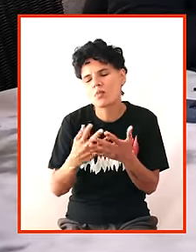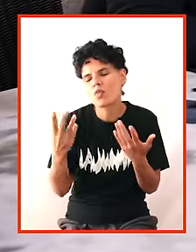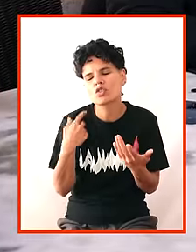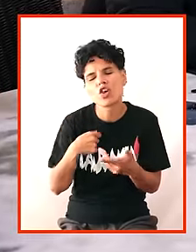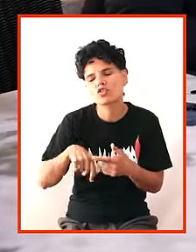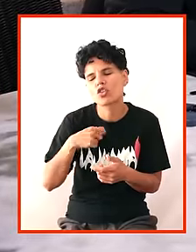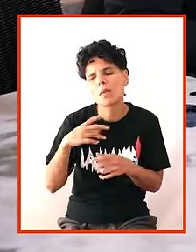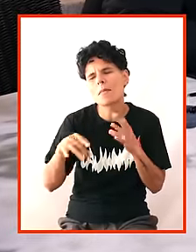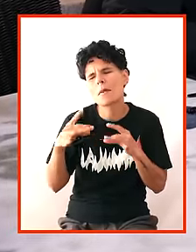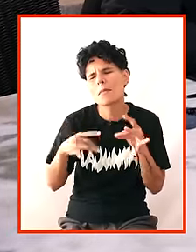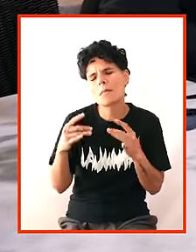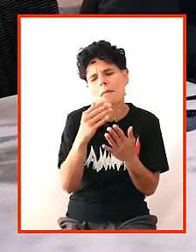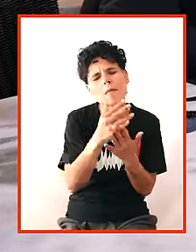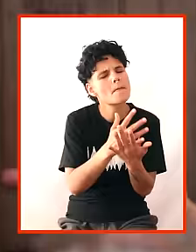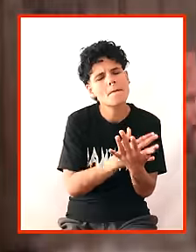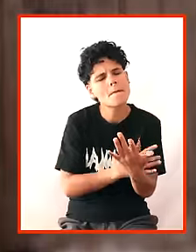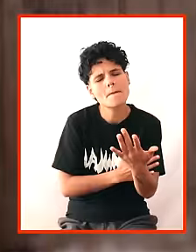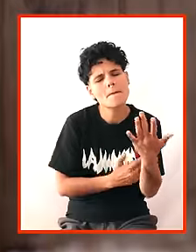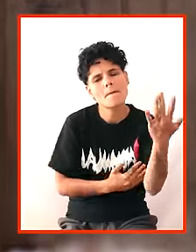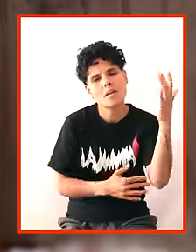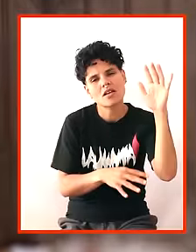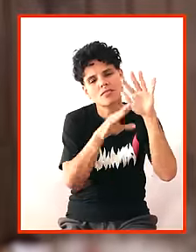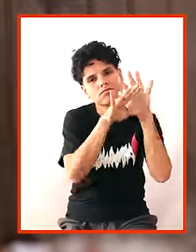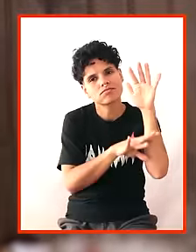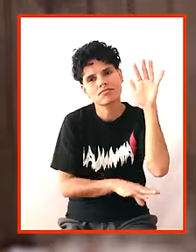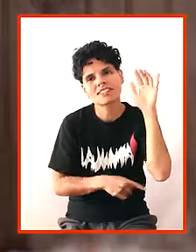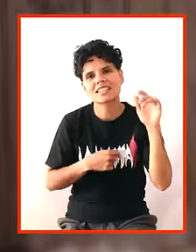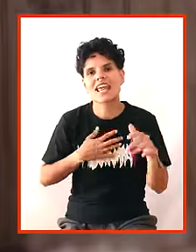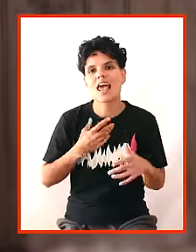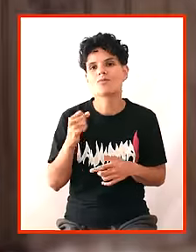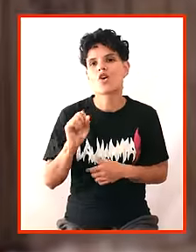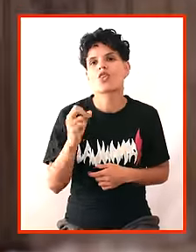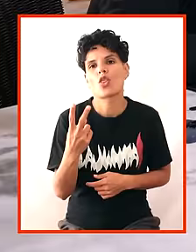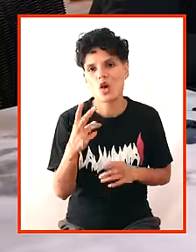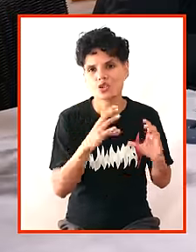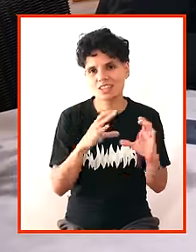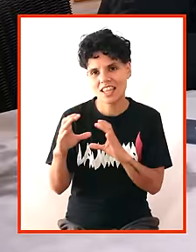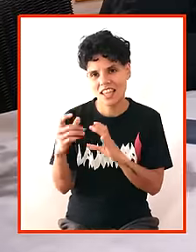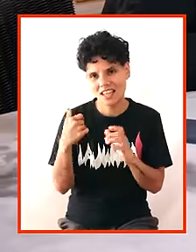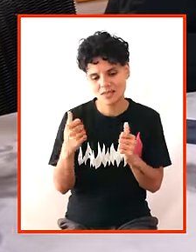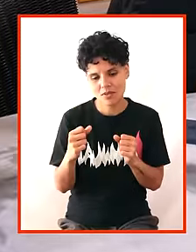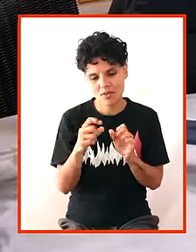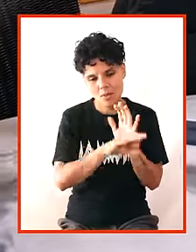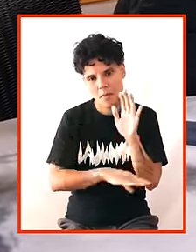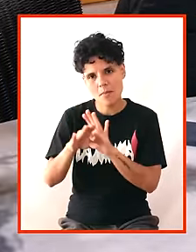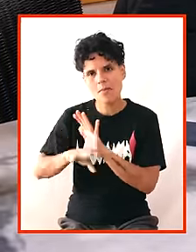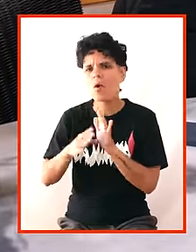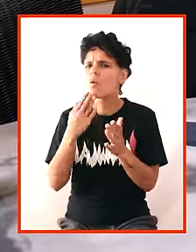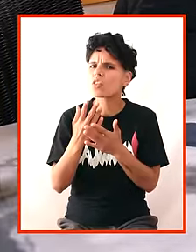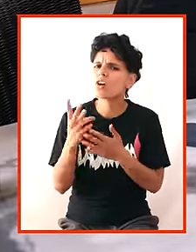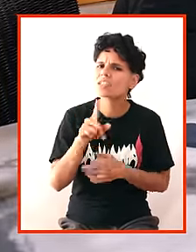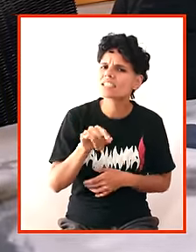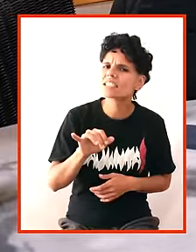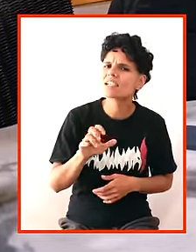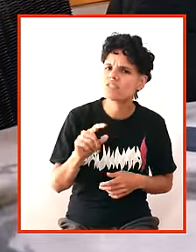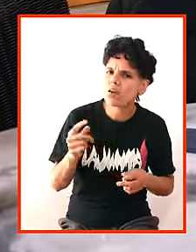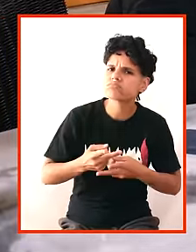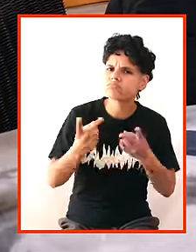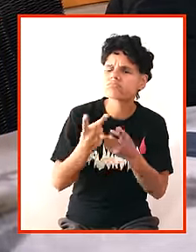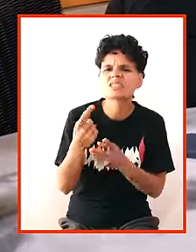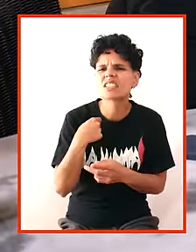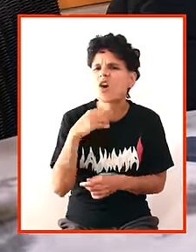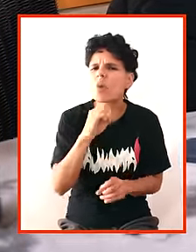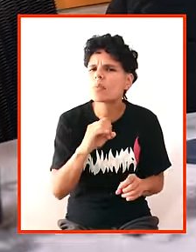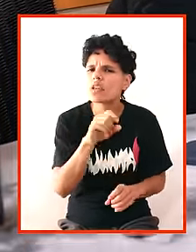queríamos hacer. Yo, varias votaciones, habíamos hecho un disco doble, pero... lobby que hacíamos entre nosotros. ¿Y qué dijo Silvio al disco? ¿Cómo dio permiso? ¿Cómo